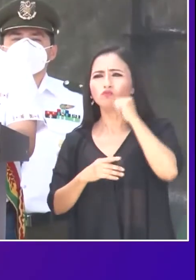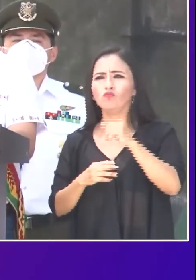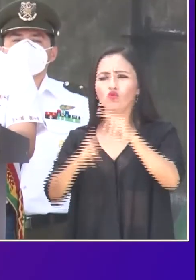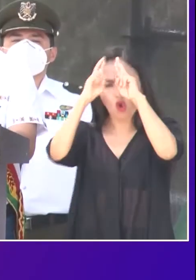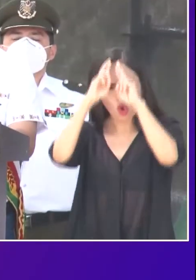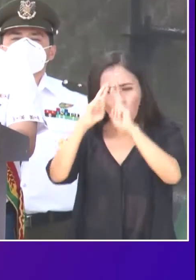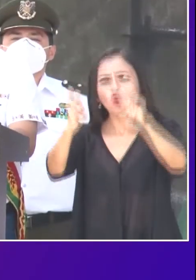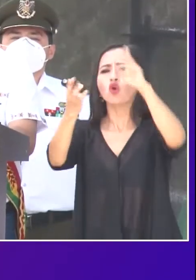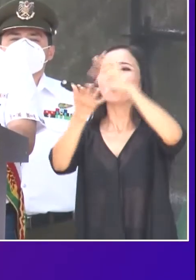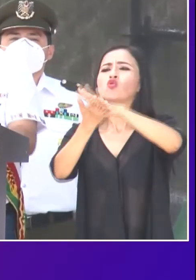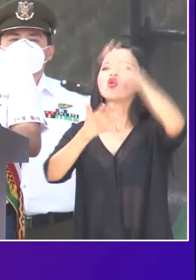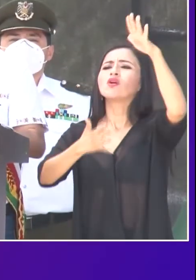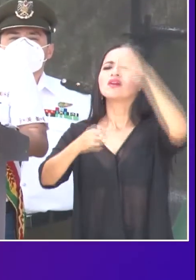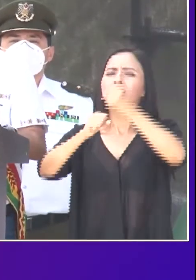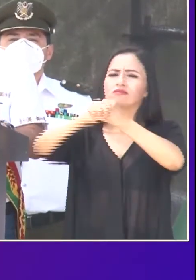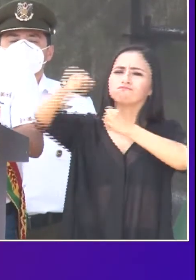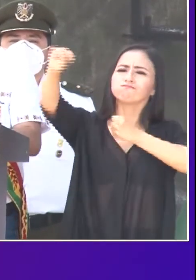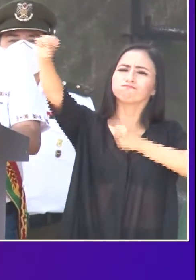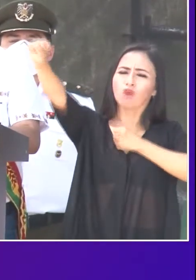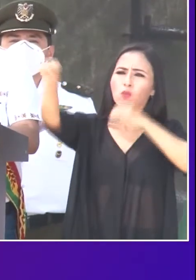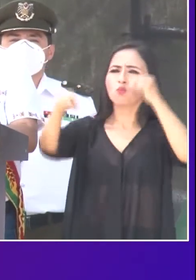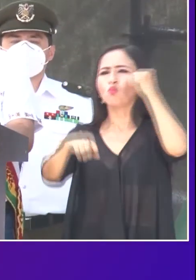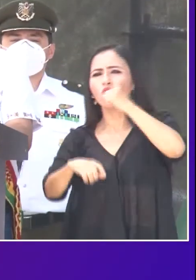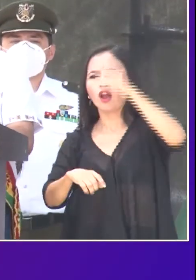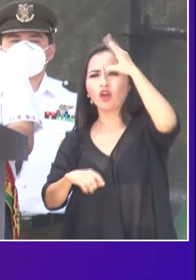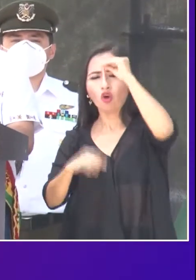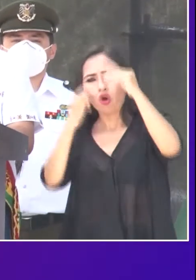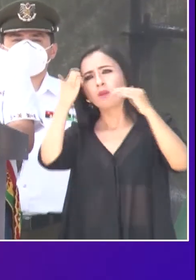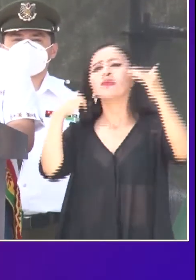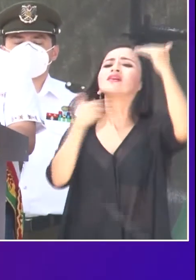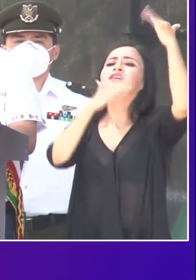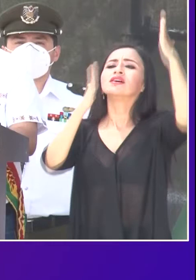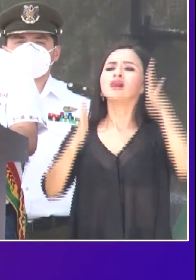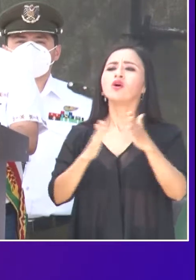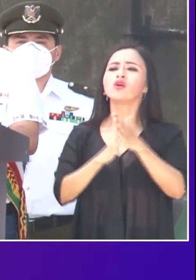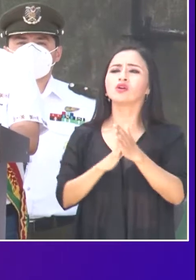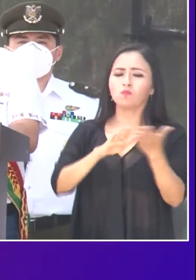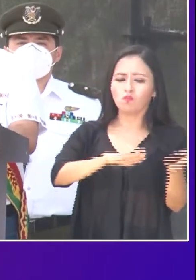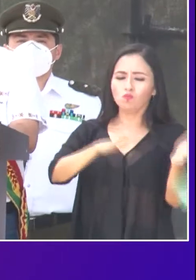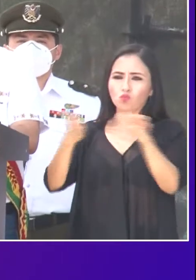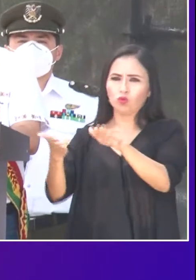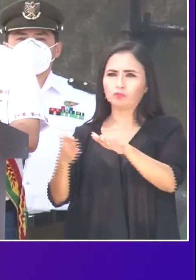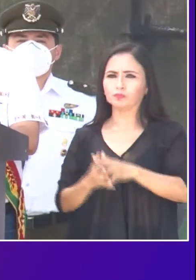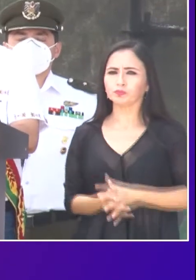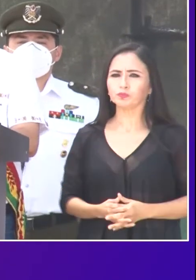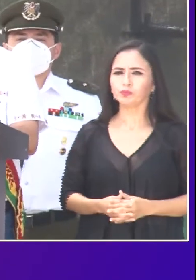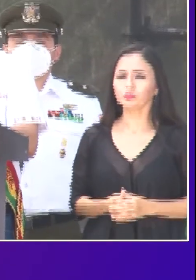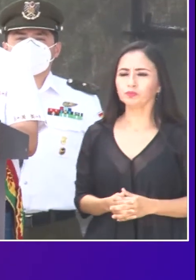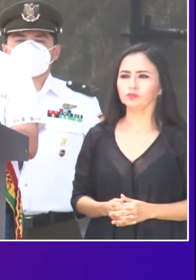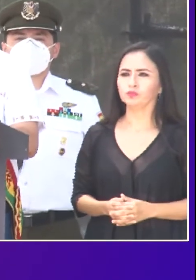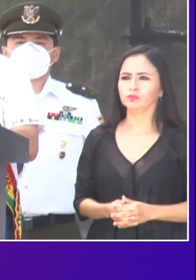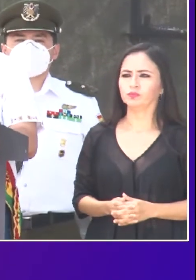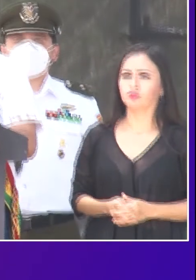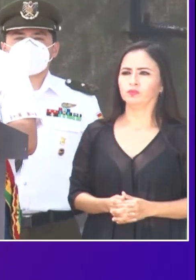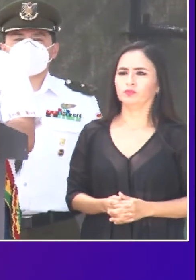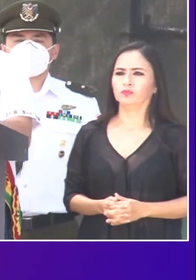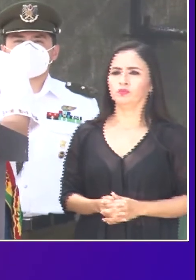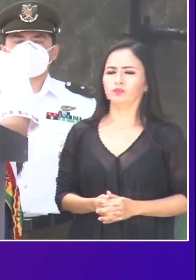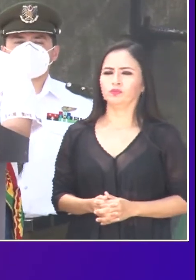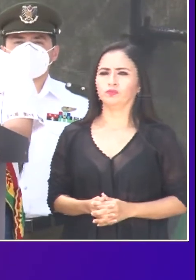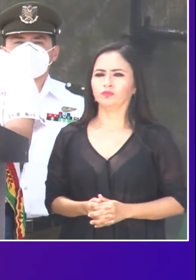es un problema de hace 5 años, de hace 10 años, de hace 20 años. Los problemas a nivel de la